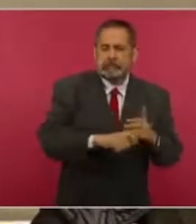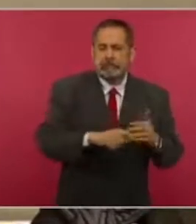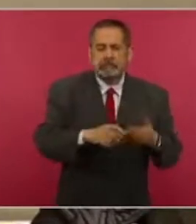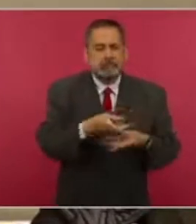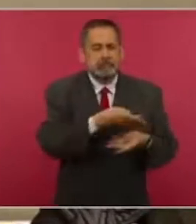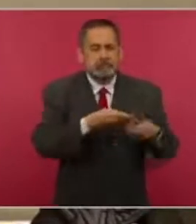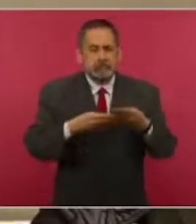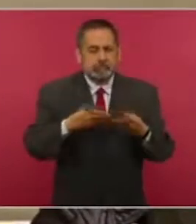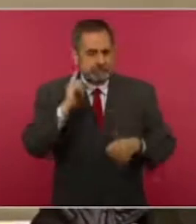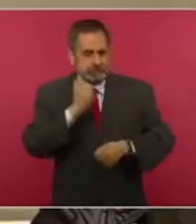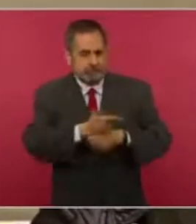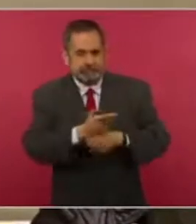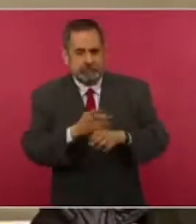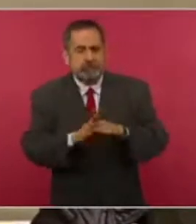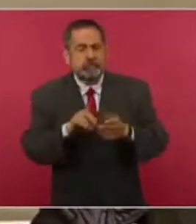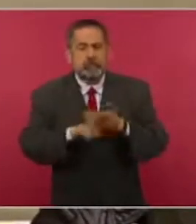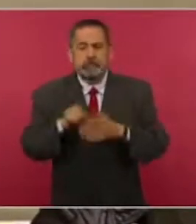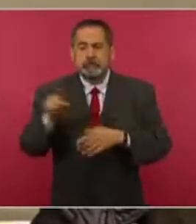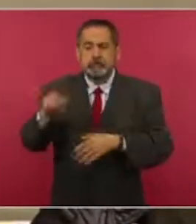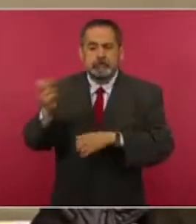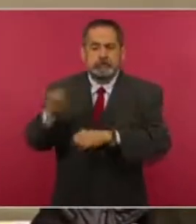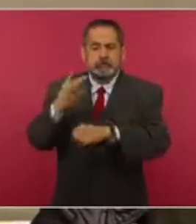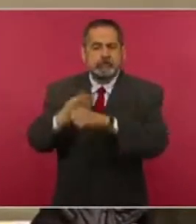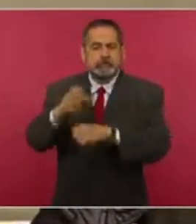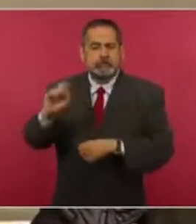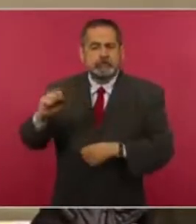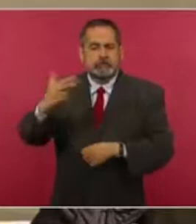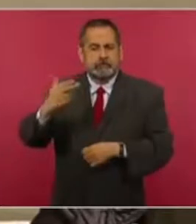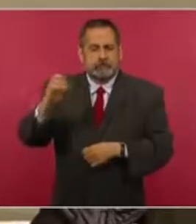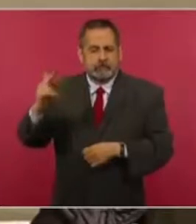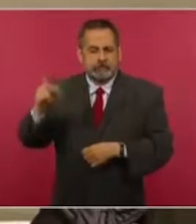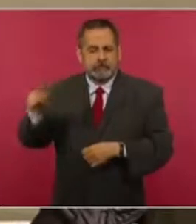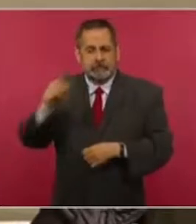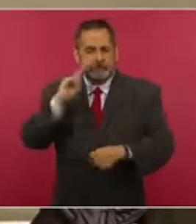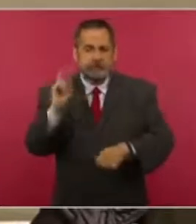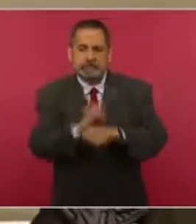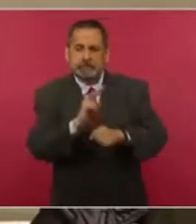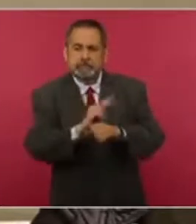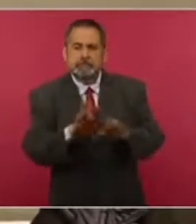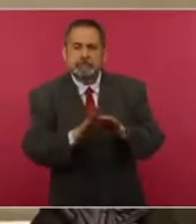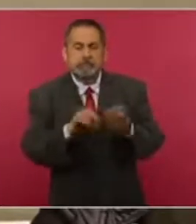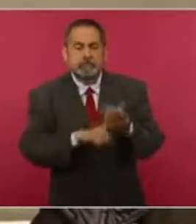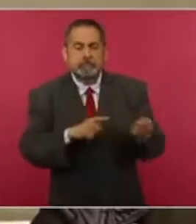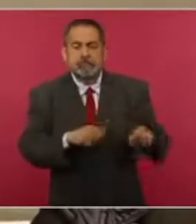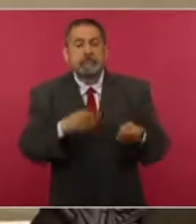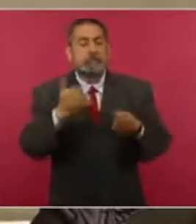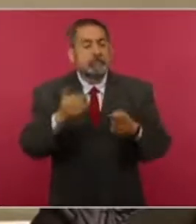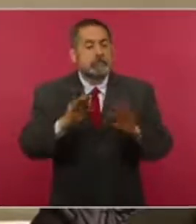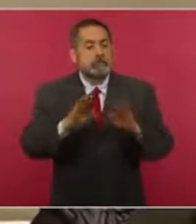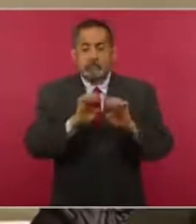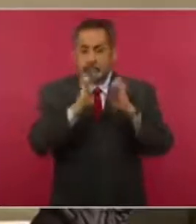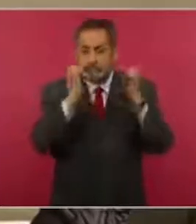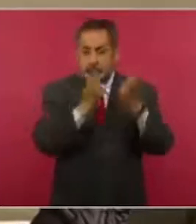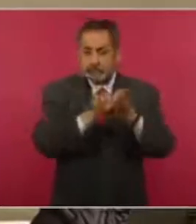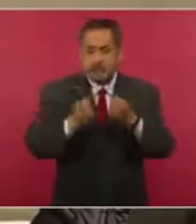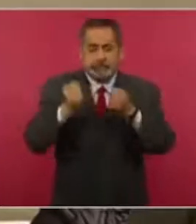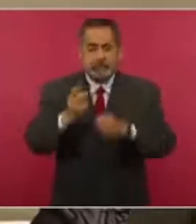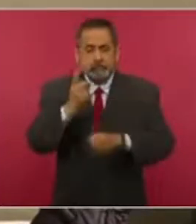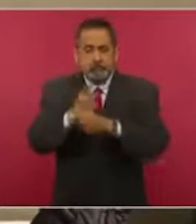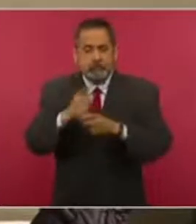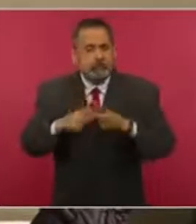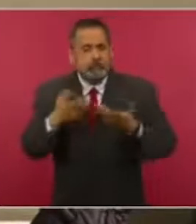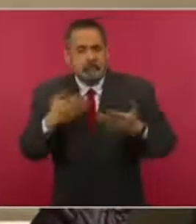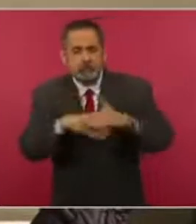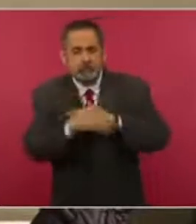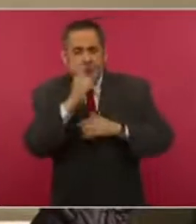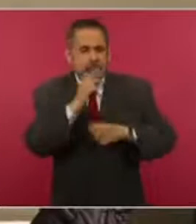podría revisarse a través de la Secretaría de Hacienda, hasta el tema de cómo se lleva la seguridad en los estadios, que podría ser la Secretaría de Gobernación,